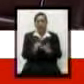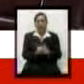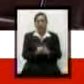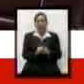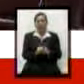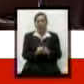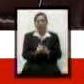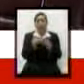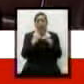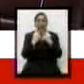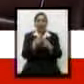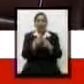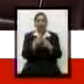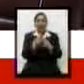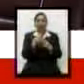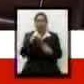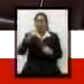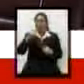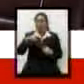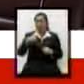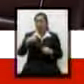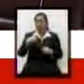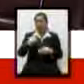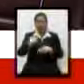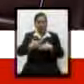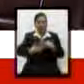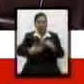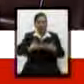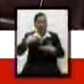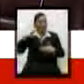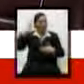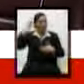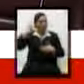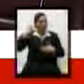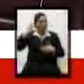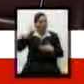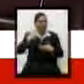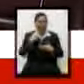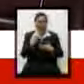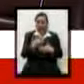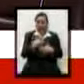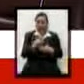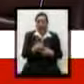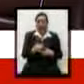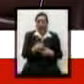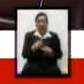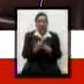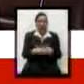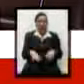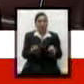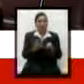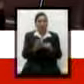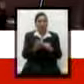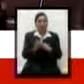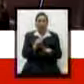presidente, responde a la necesidad de continuar con la política que declaró de interés prioritario